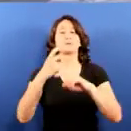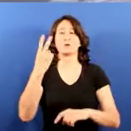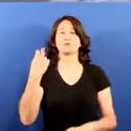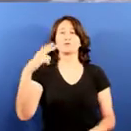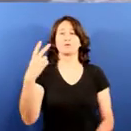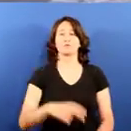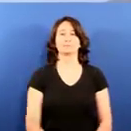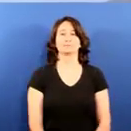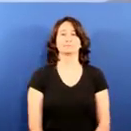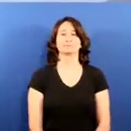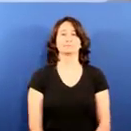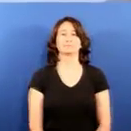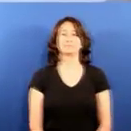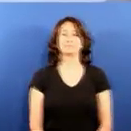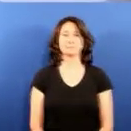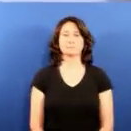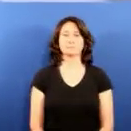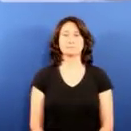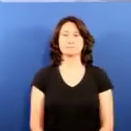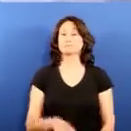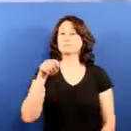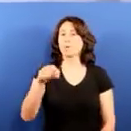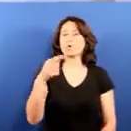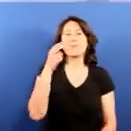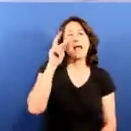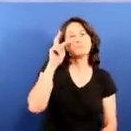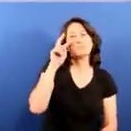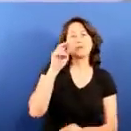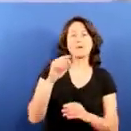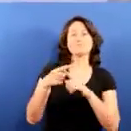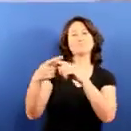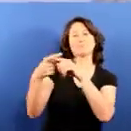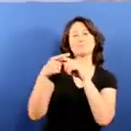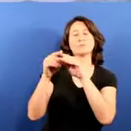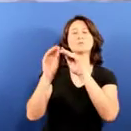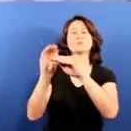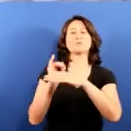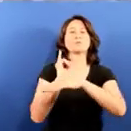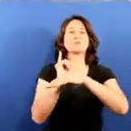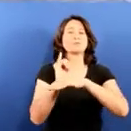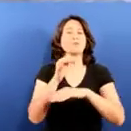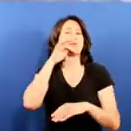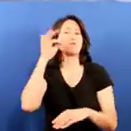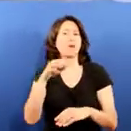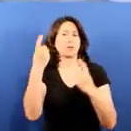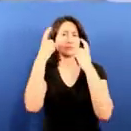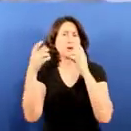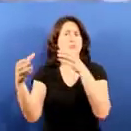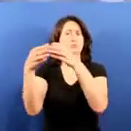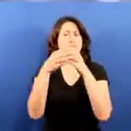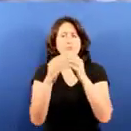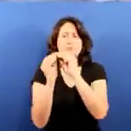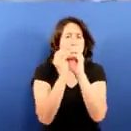artística y humana compartida por el artista Yo-Yo Gontier con los alumnos del Instituto Saint-Exupéry de Rosny-sous-Bois en el marco